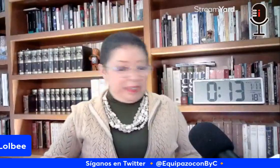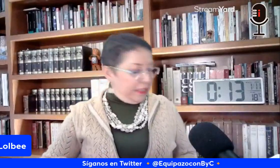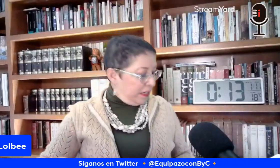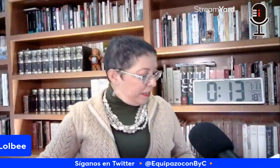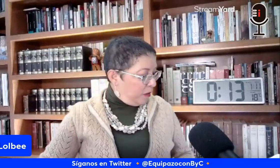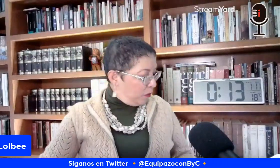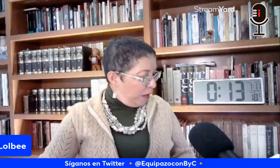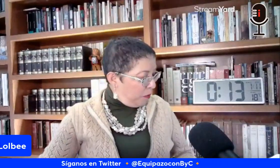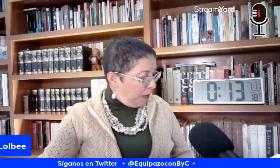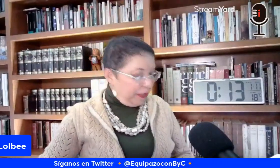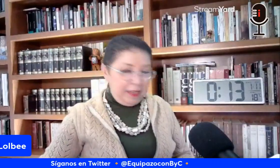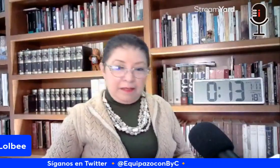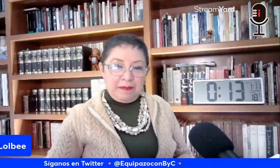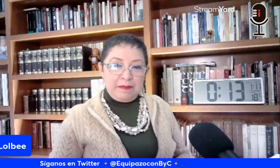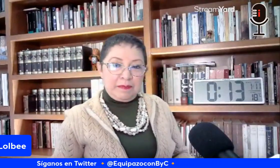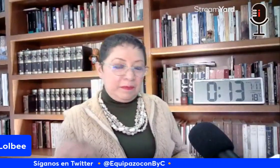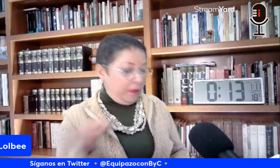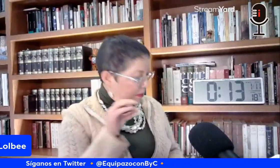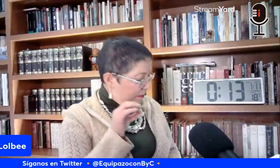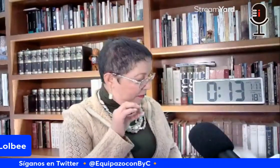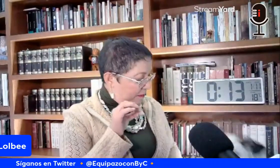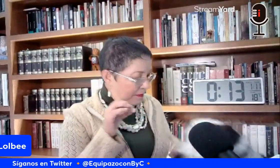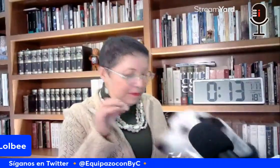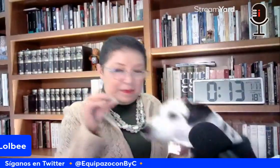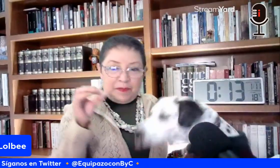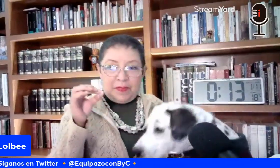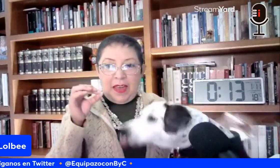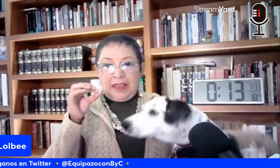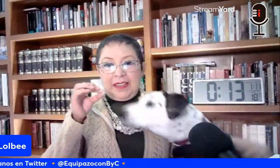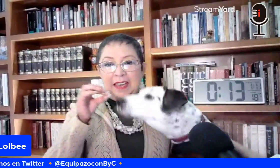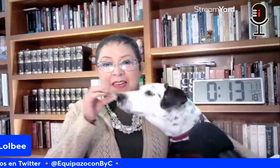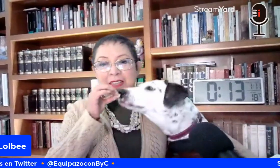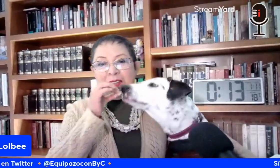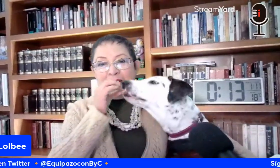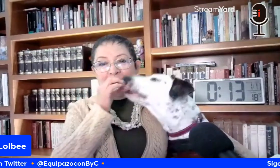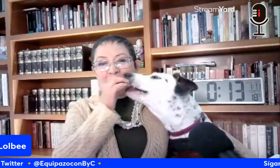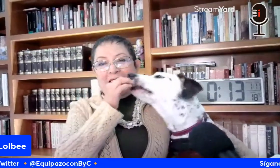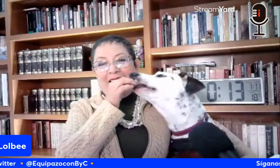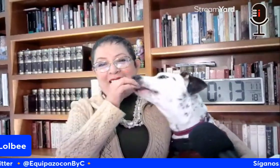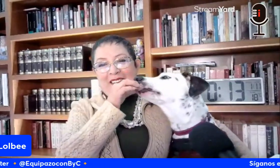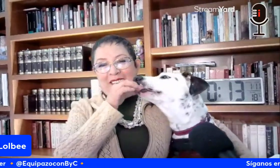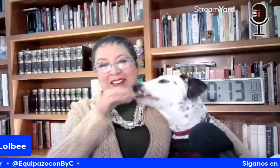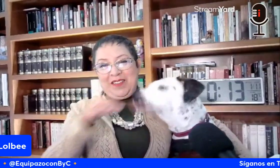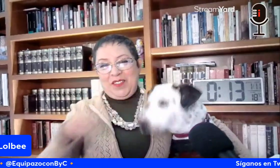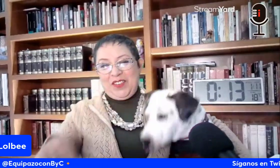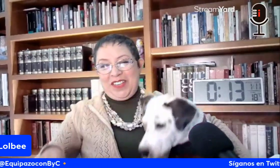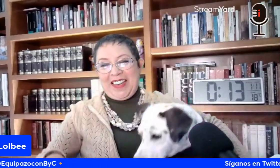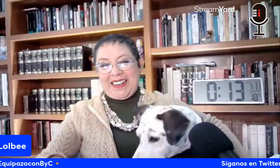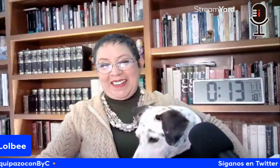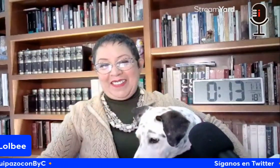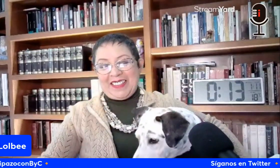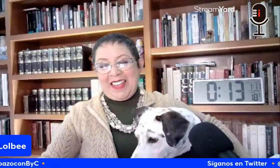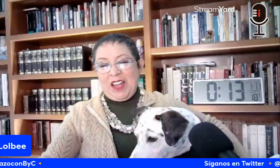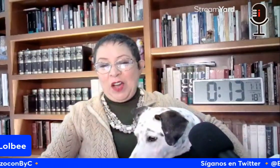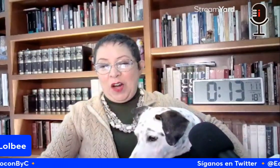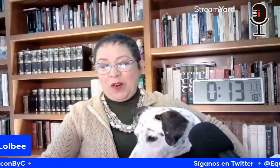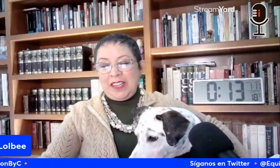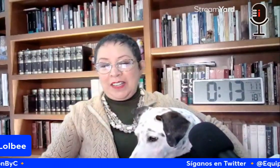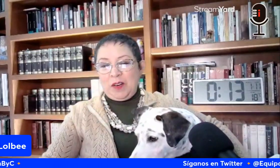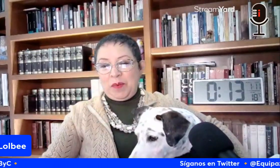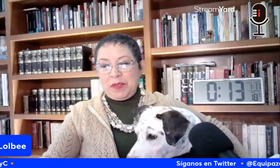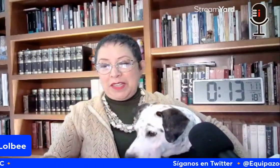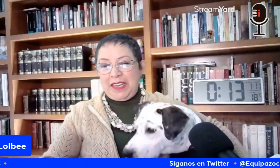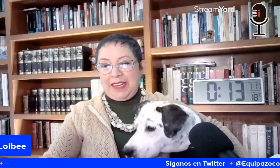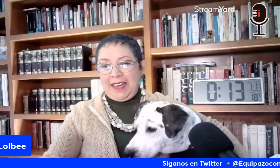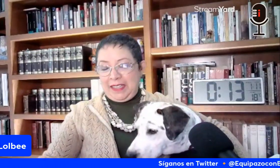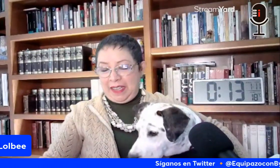alguien quiere saludar por aquí anda por ahí muy arriba es que